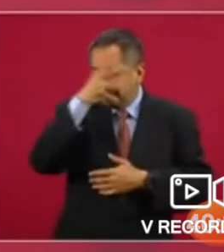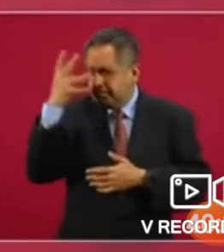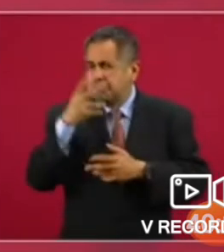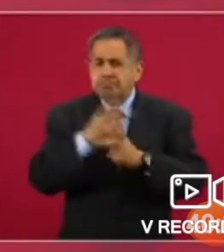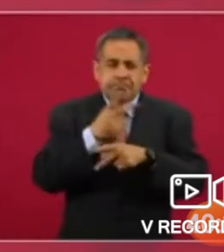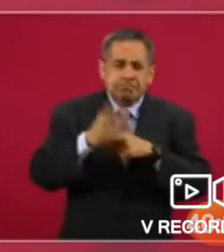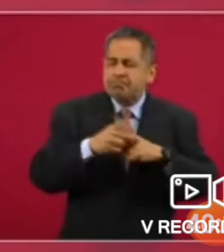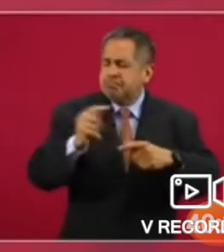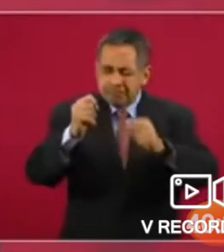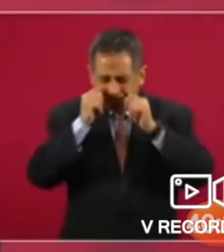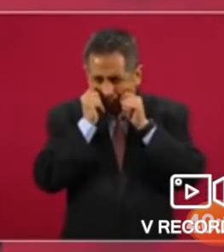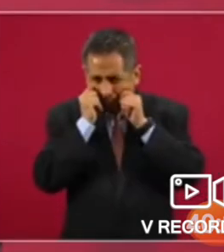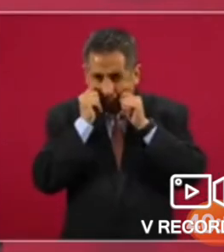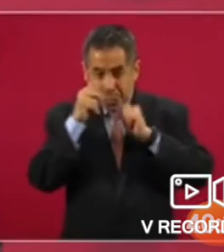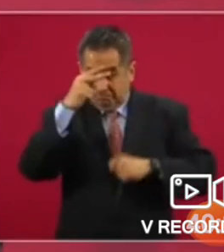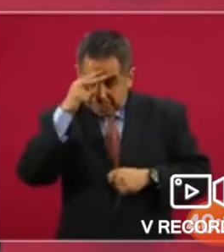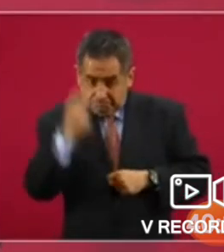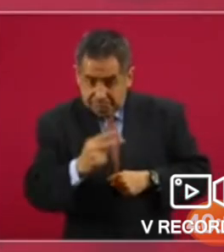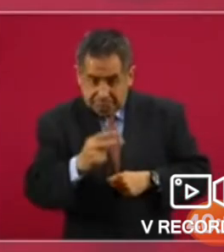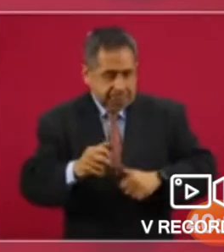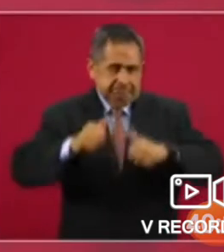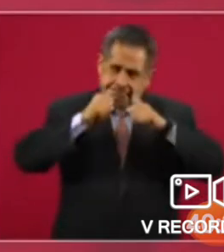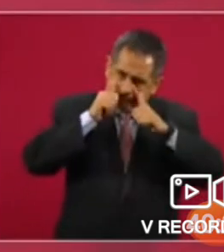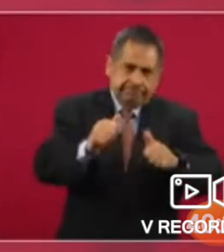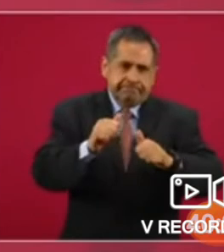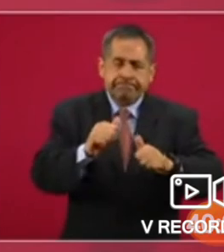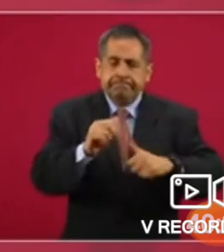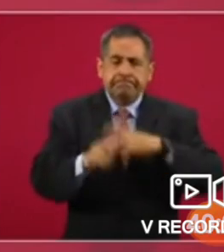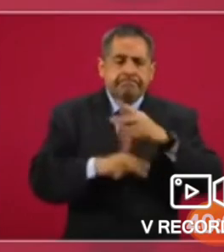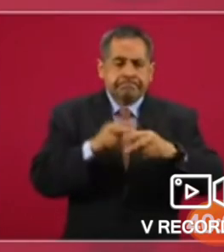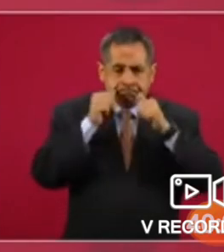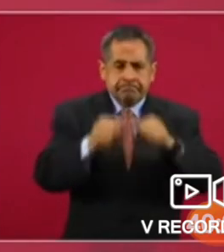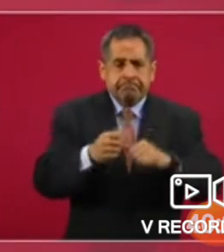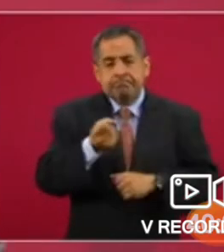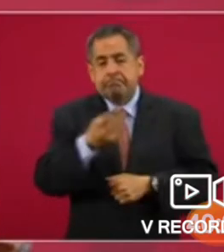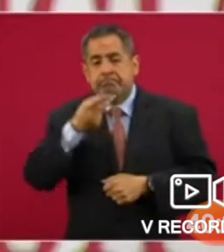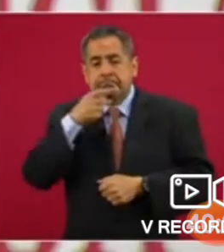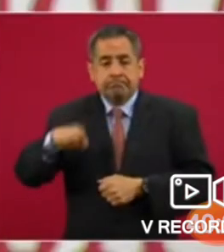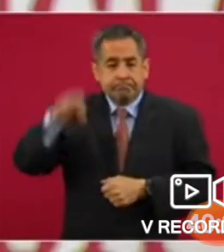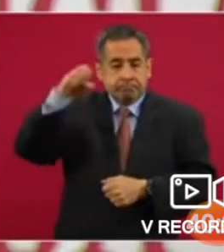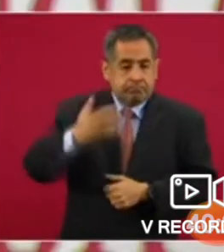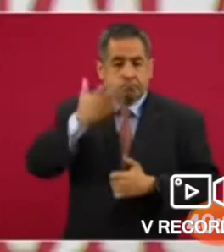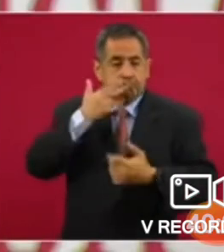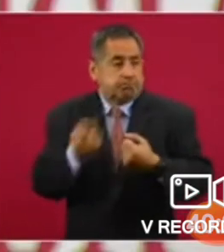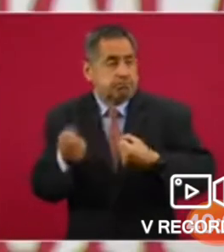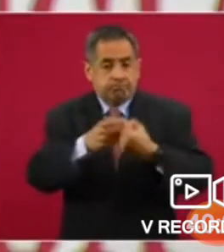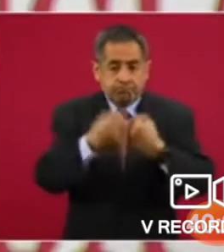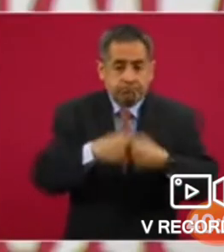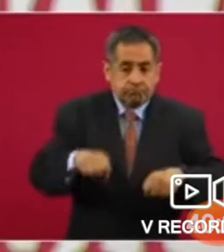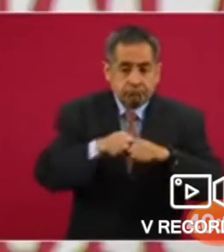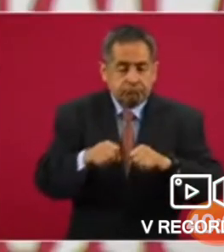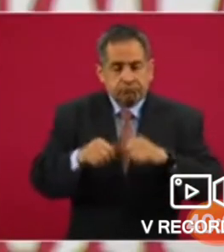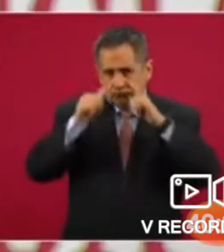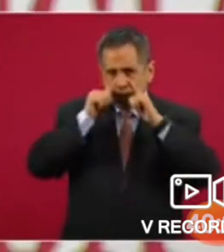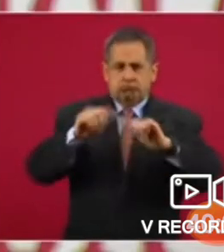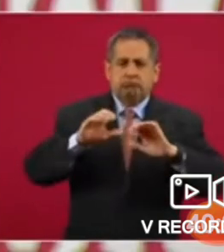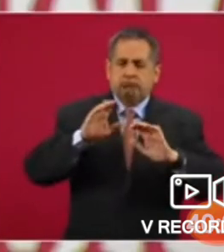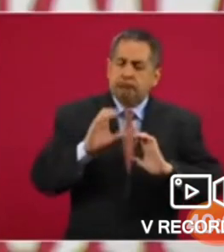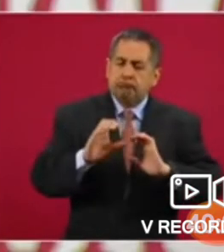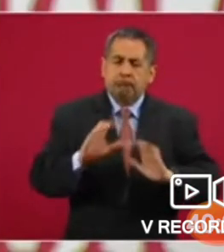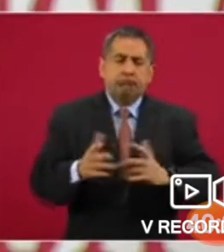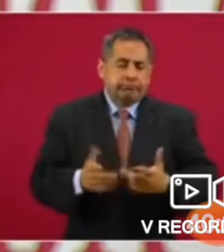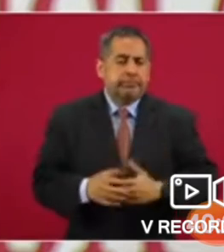dando preferencia siempre a las personas más vulnerables y carentes de seguro médico, connacionales nuestros en Estados Unidos en